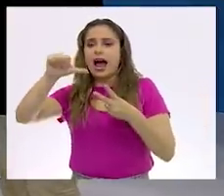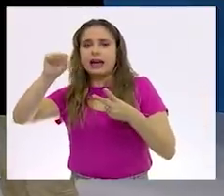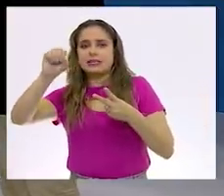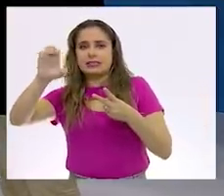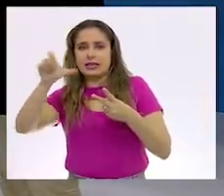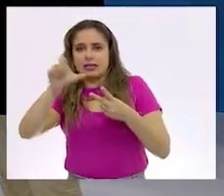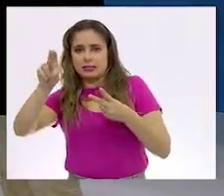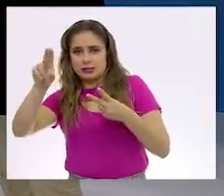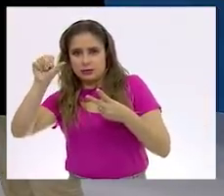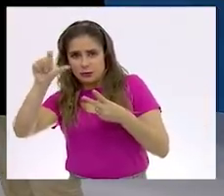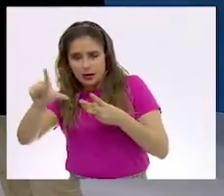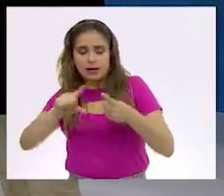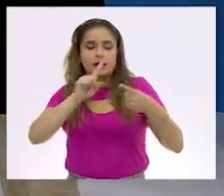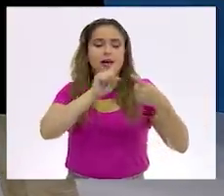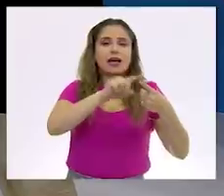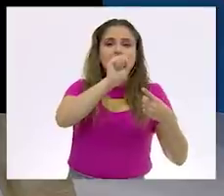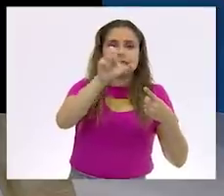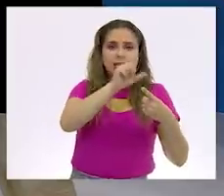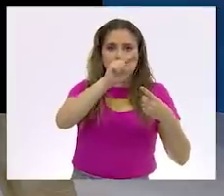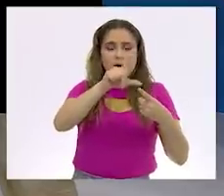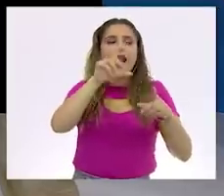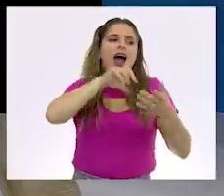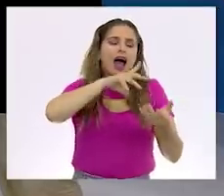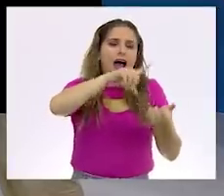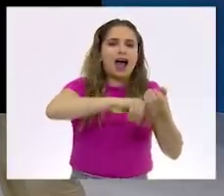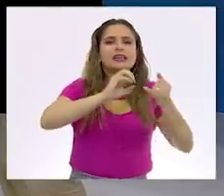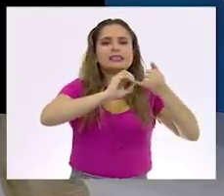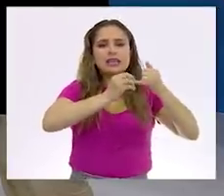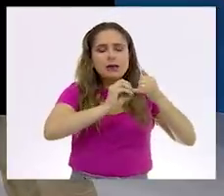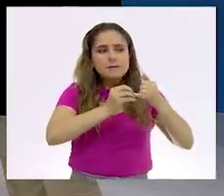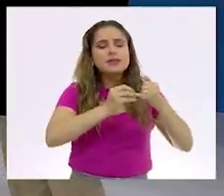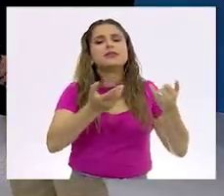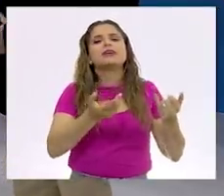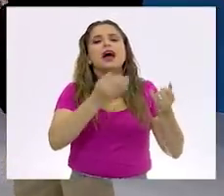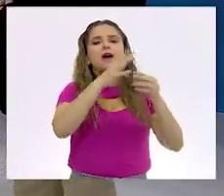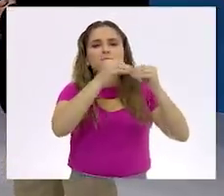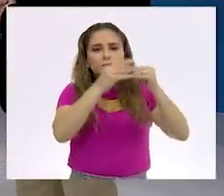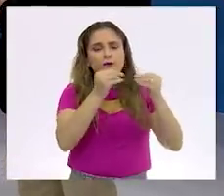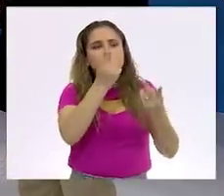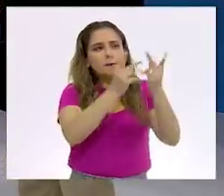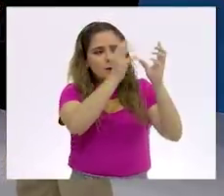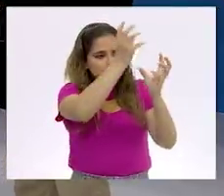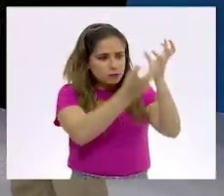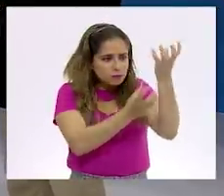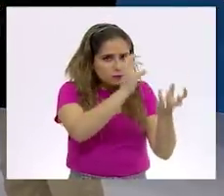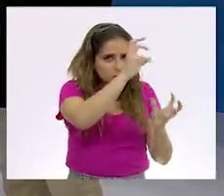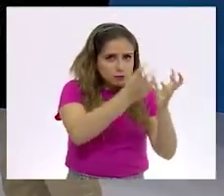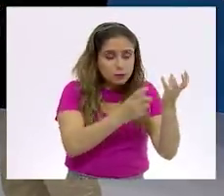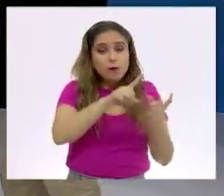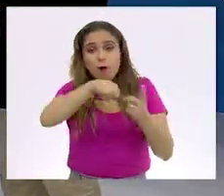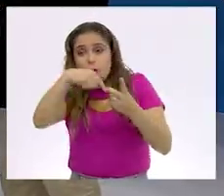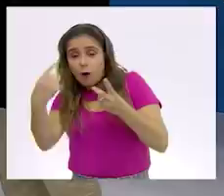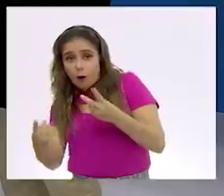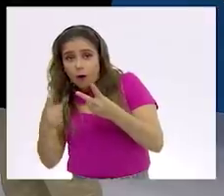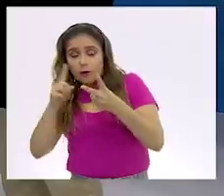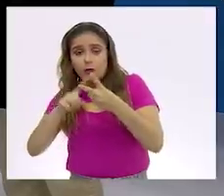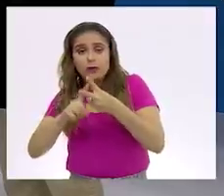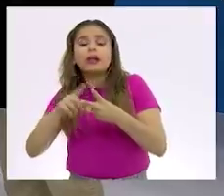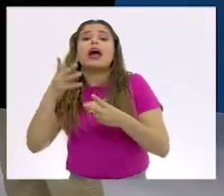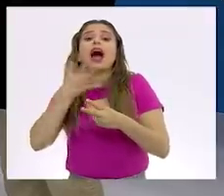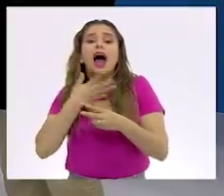En el primer caso se forman frutos y semillas y en el segundo un solo individuo puede reproducirse